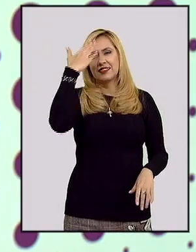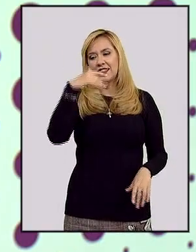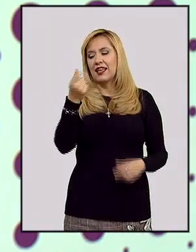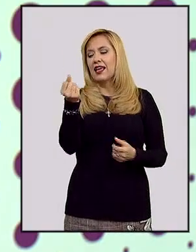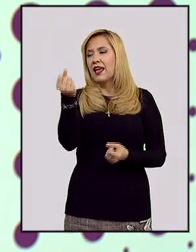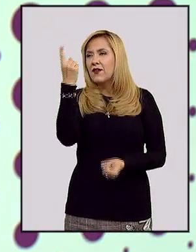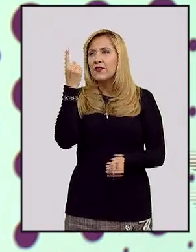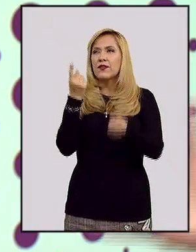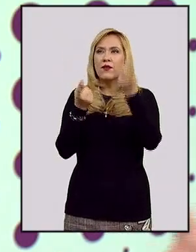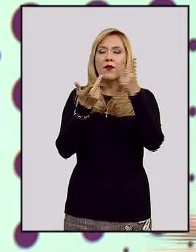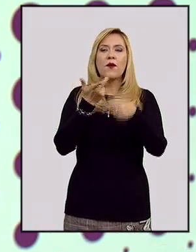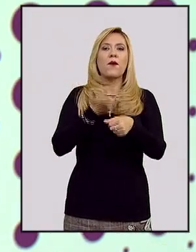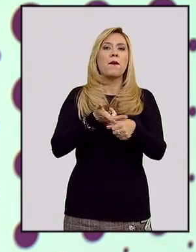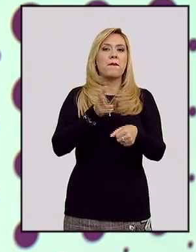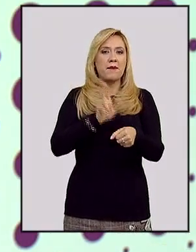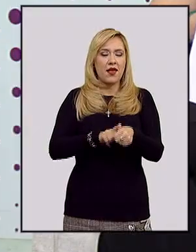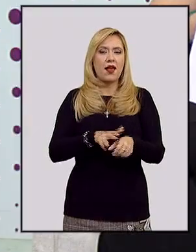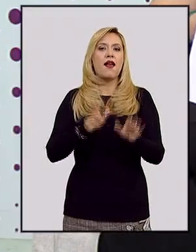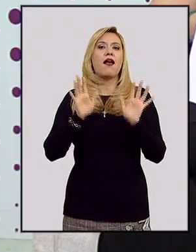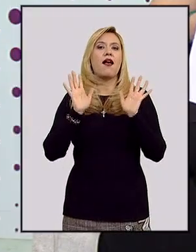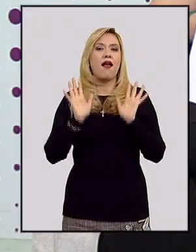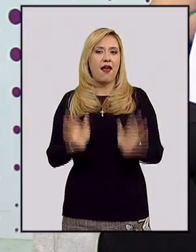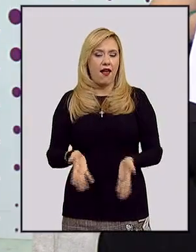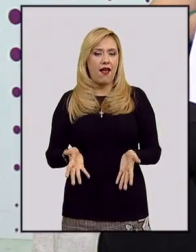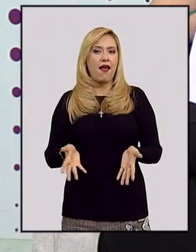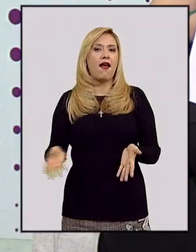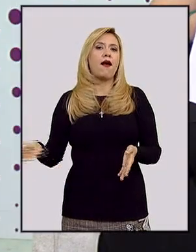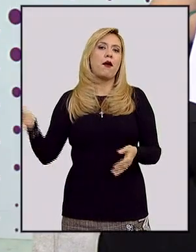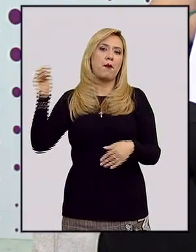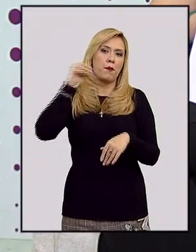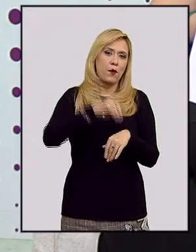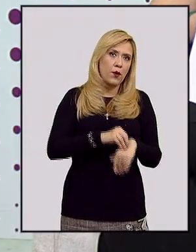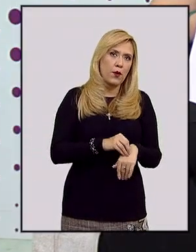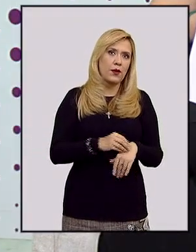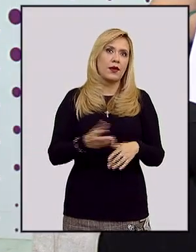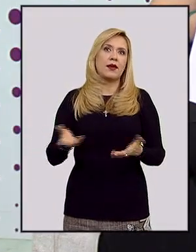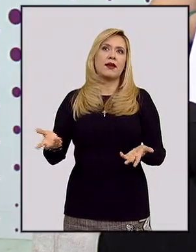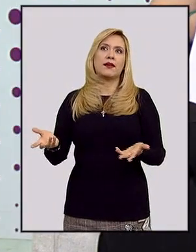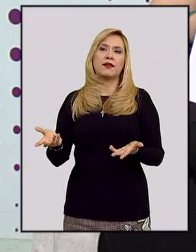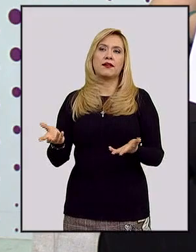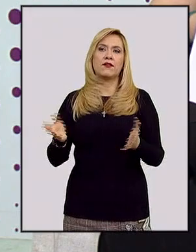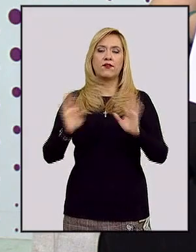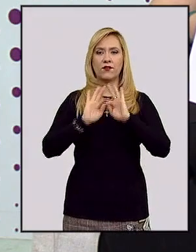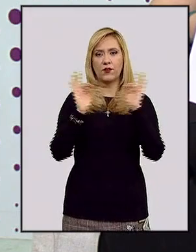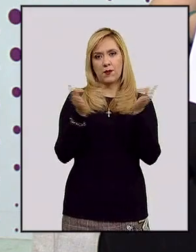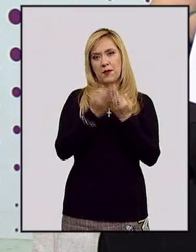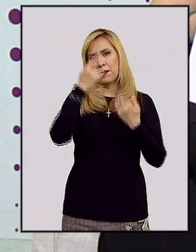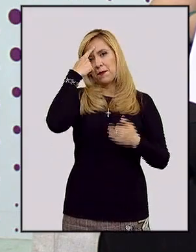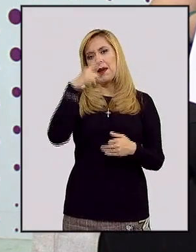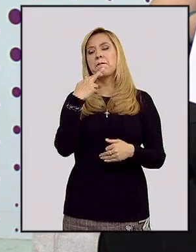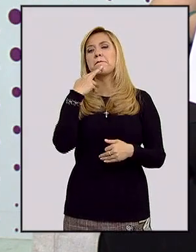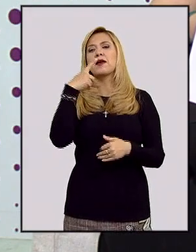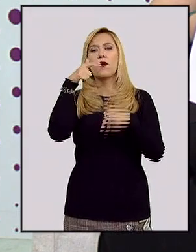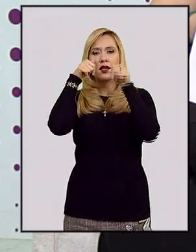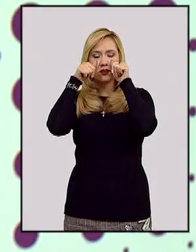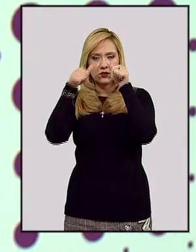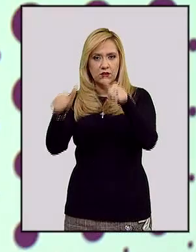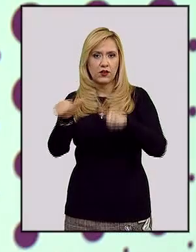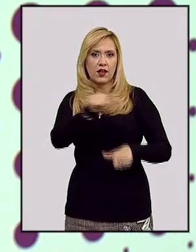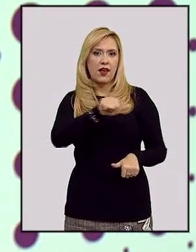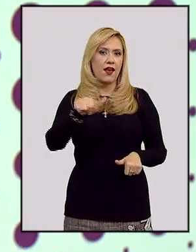hospitales en donde ya se han incorporado algunos mecanismos para mejorar la